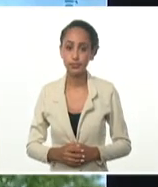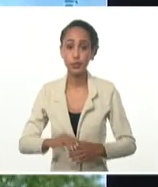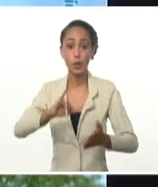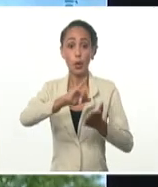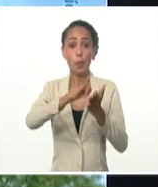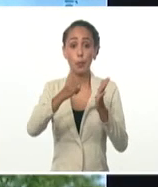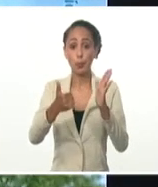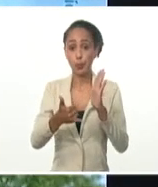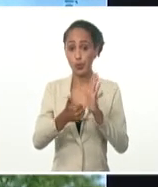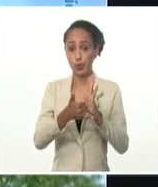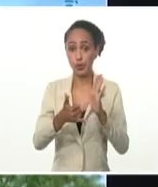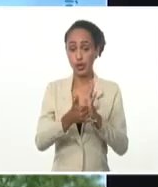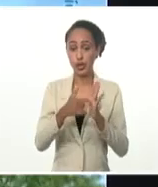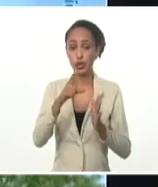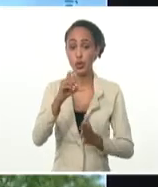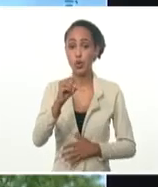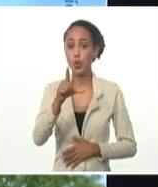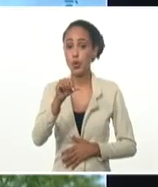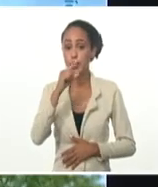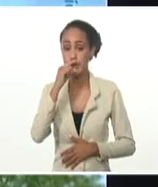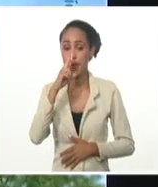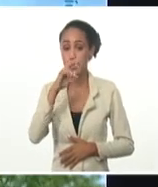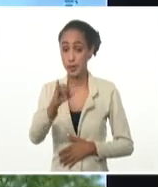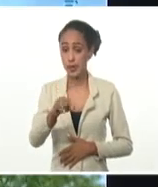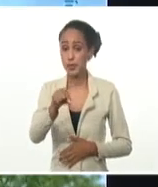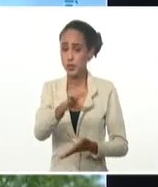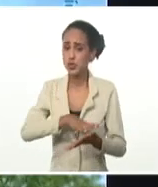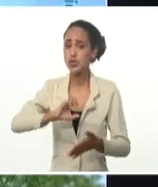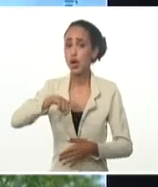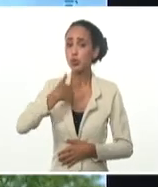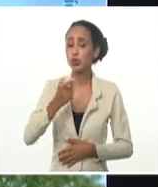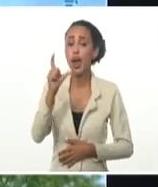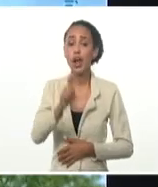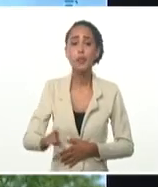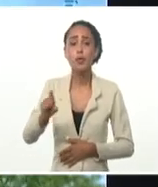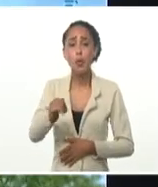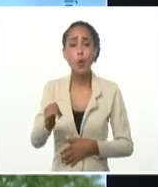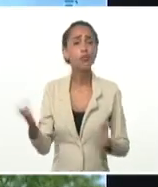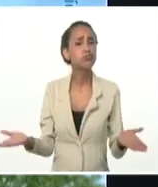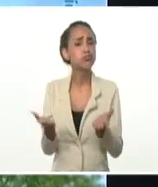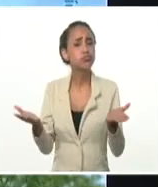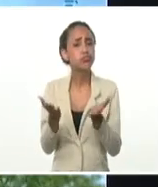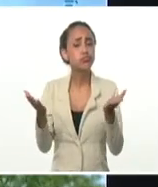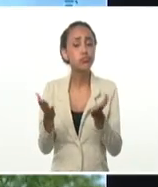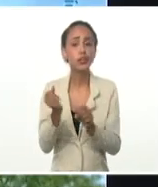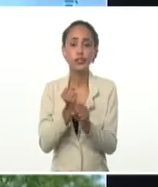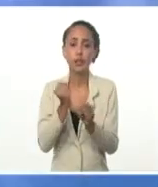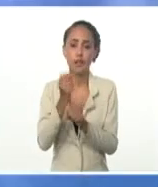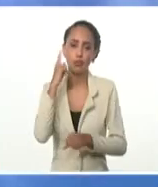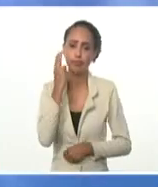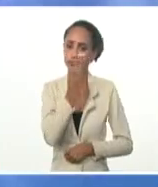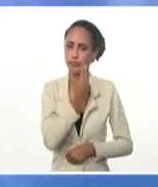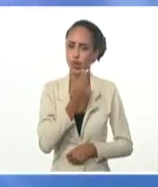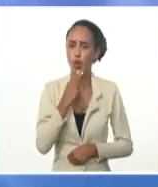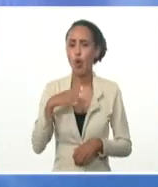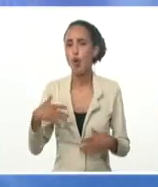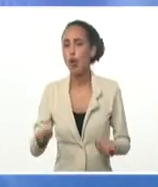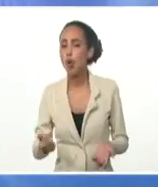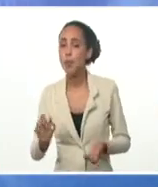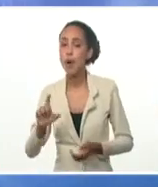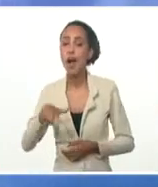Colibrí, adjunto a la Sociedad Cultural José Martí en Camagüey, promueve la obra del apóstol a través de las artes visuales.